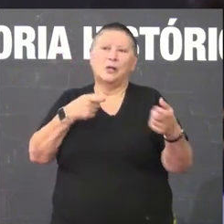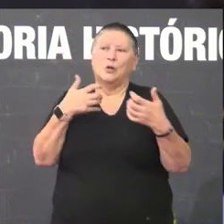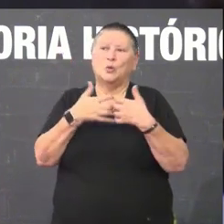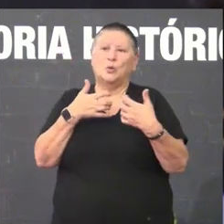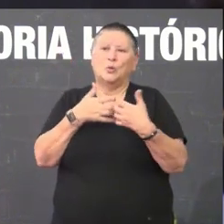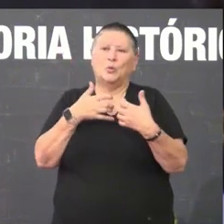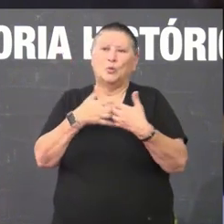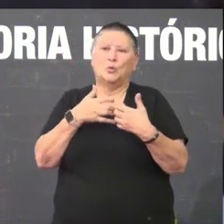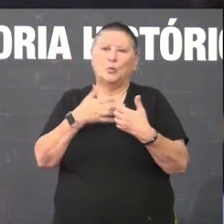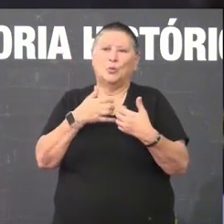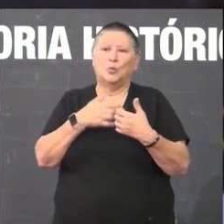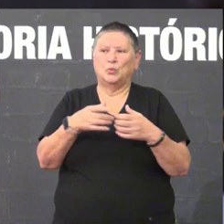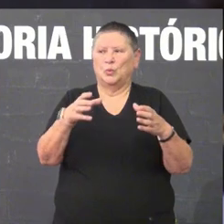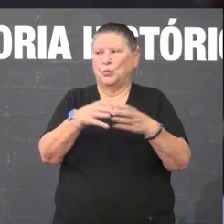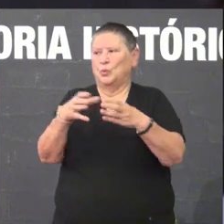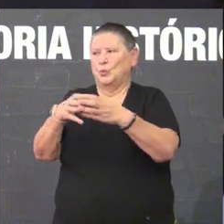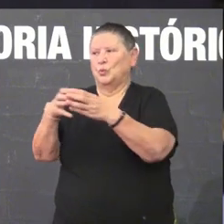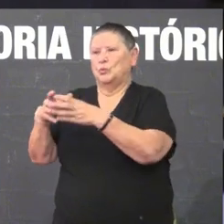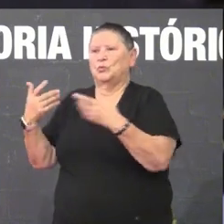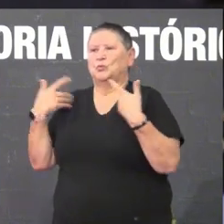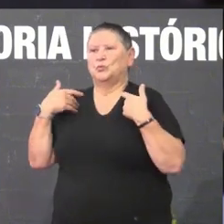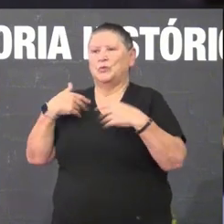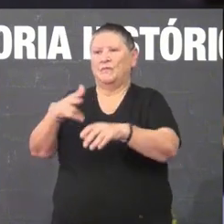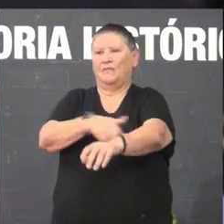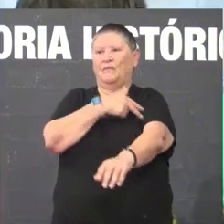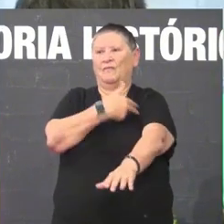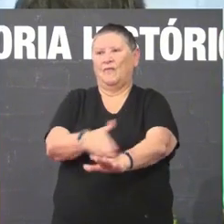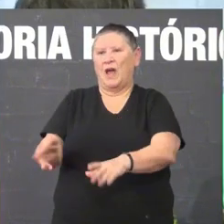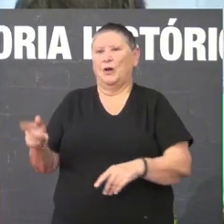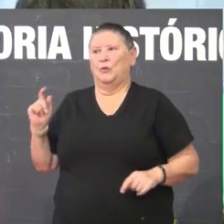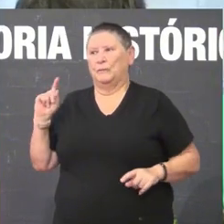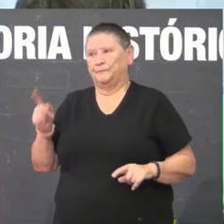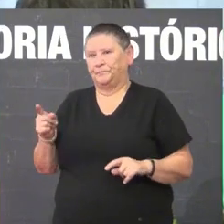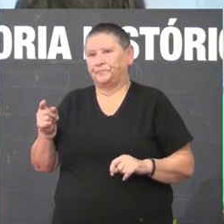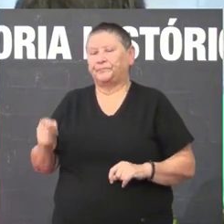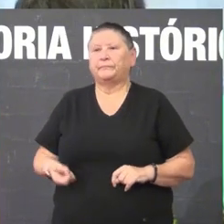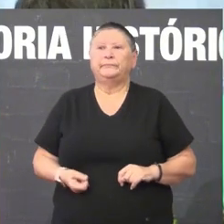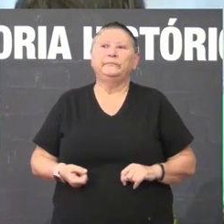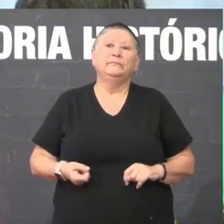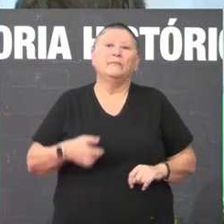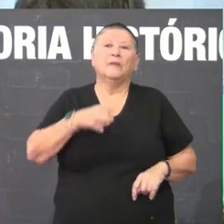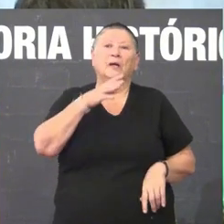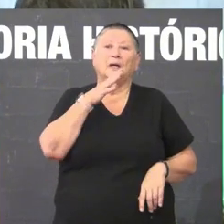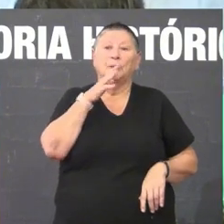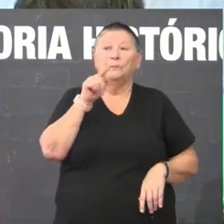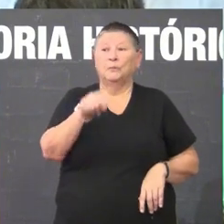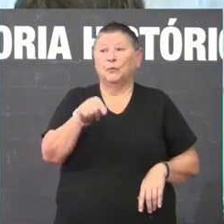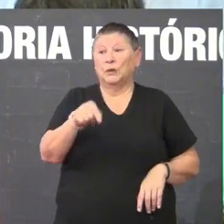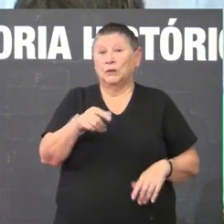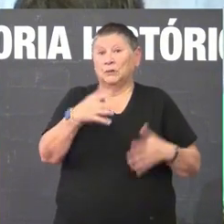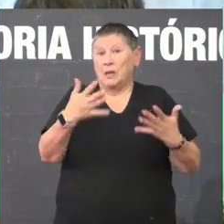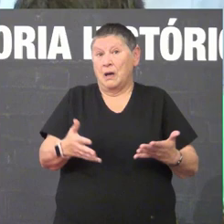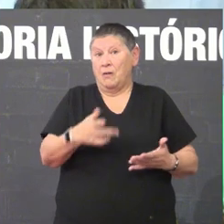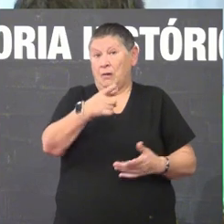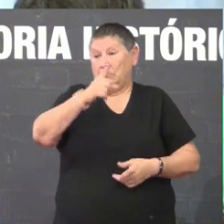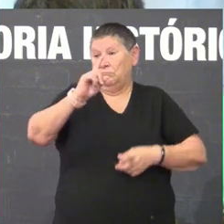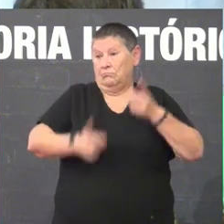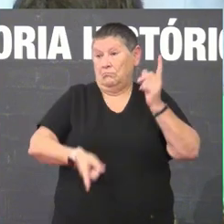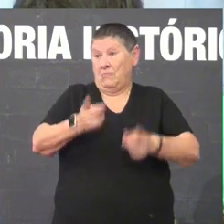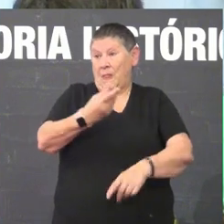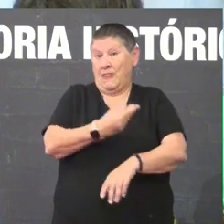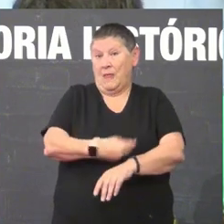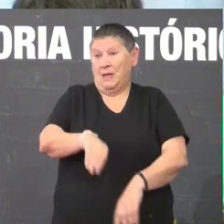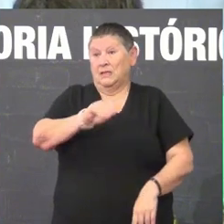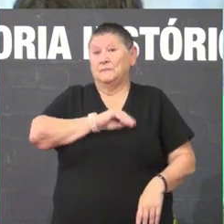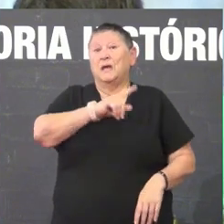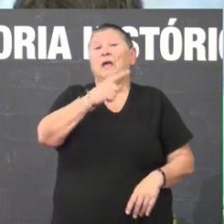esos grupos que fueron perseguidos por el franquismo y por eso cuando quienes siguen mandando en España a día de hoy